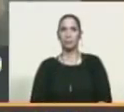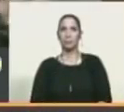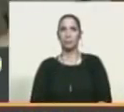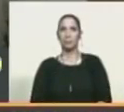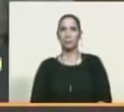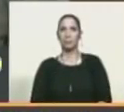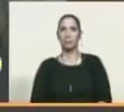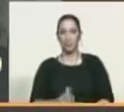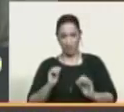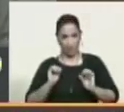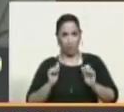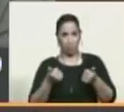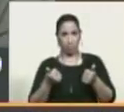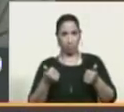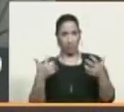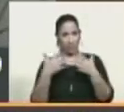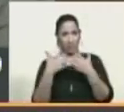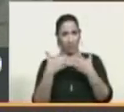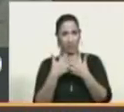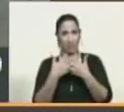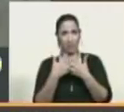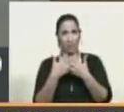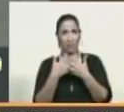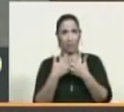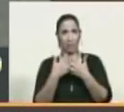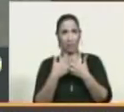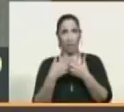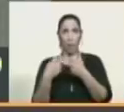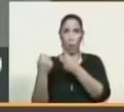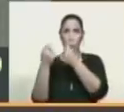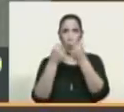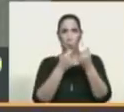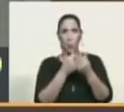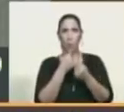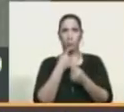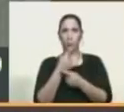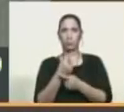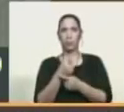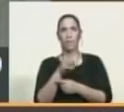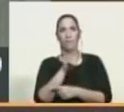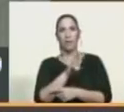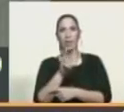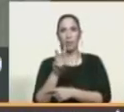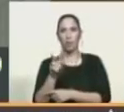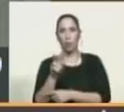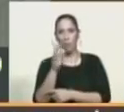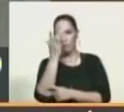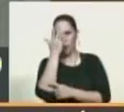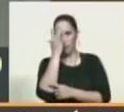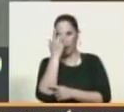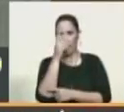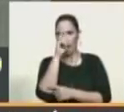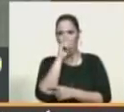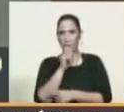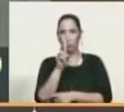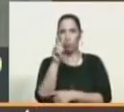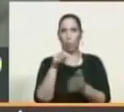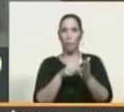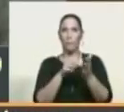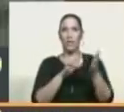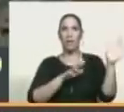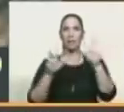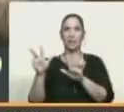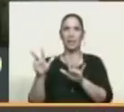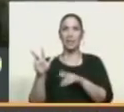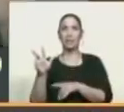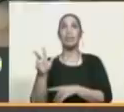Cuando comenzó este tema de la guerra económica, que nos lo dijo el comandante Chávez un 22 de febrero del año 2013, y le